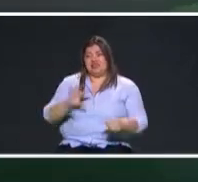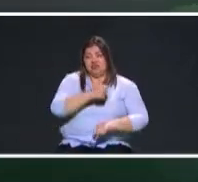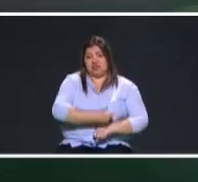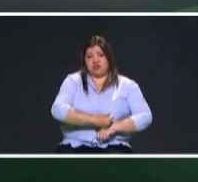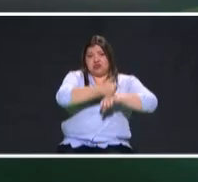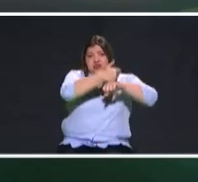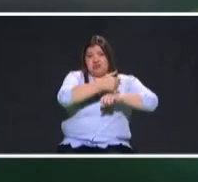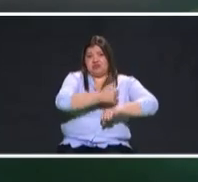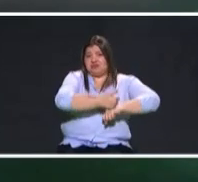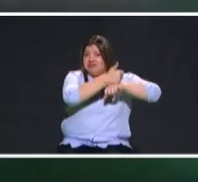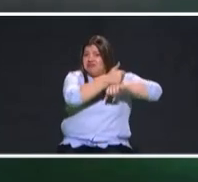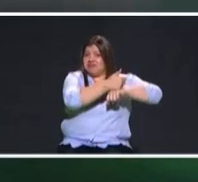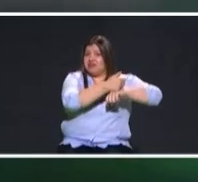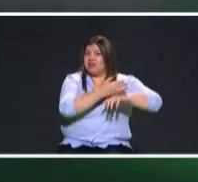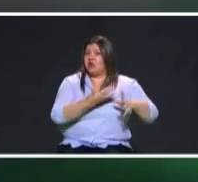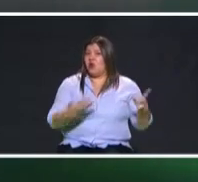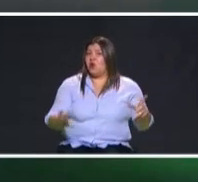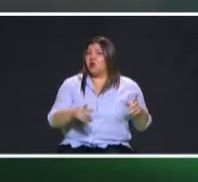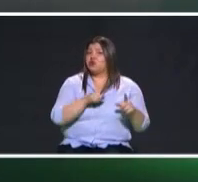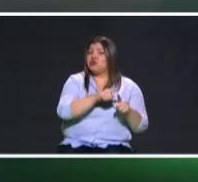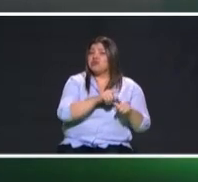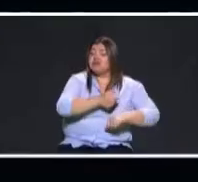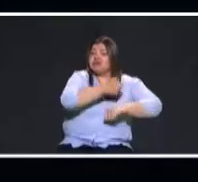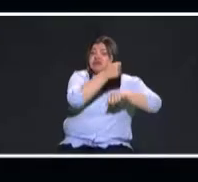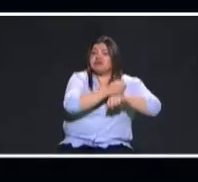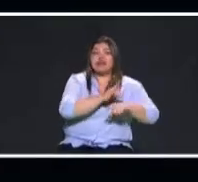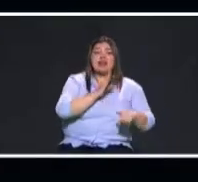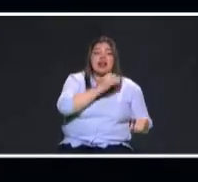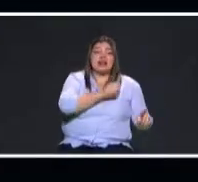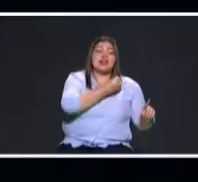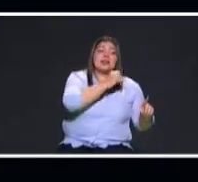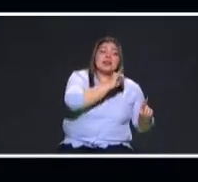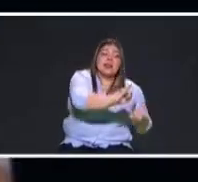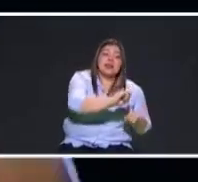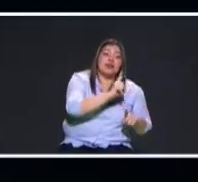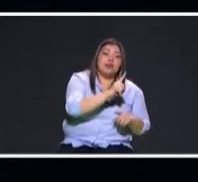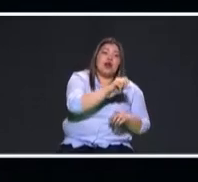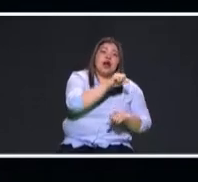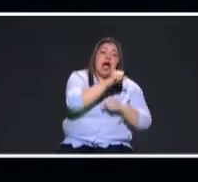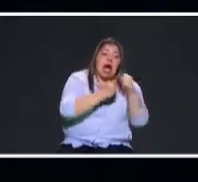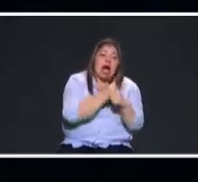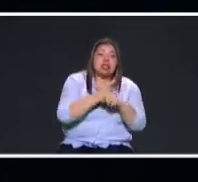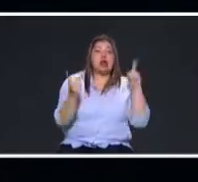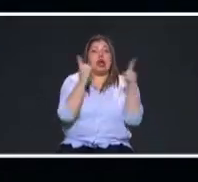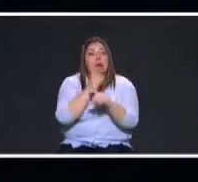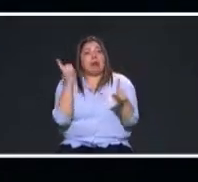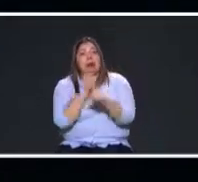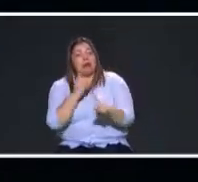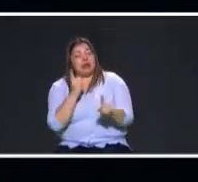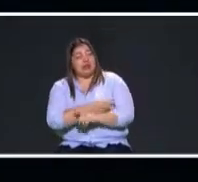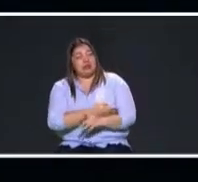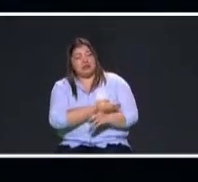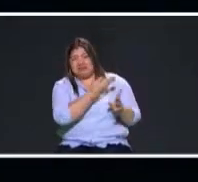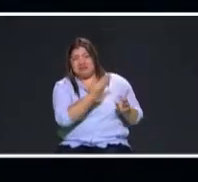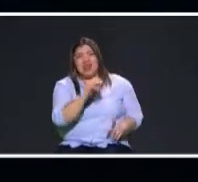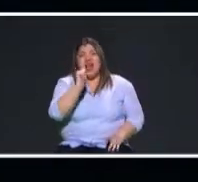pm tuyo va a ser liberal o petista o independiente porque cada año cambiar de partido alfredo por ejemplo no conoce